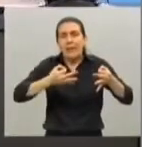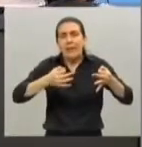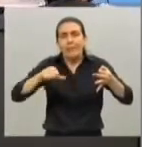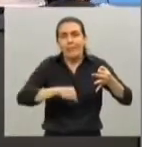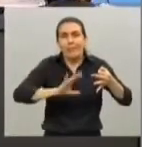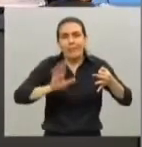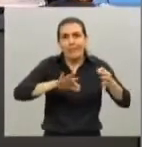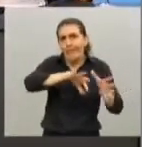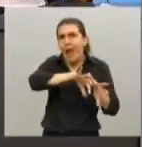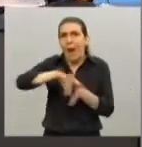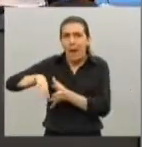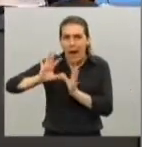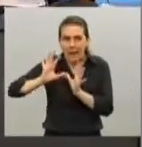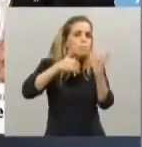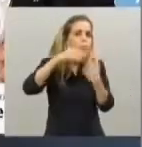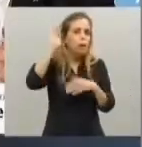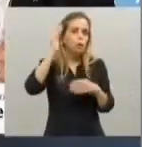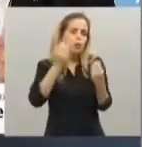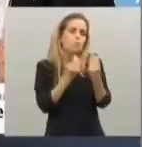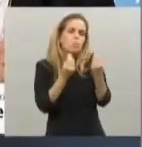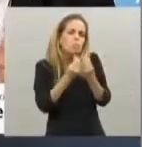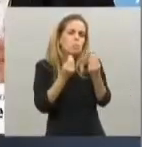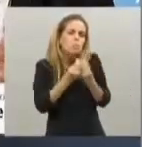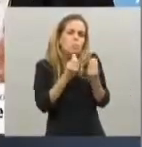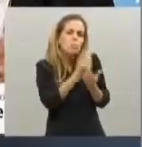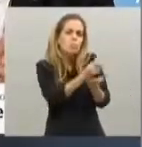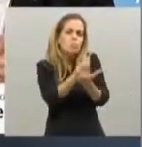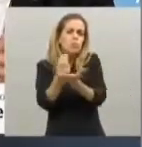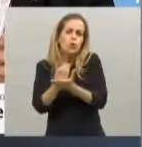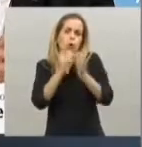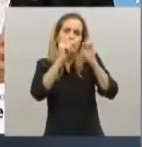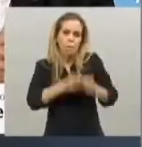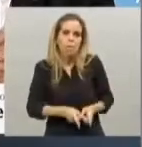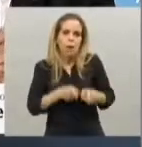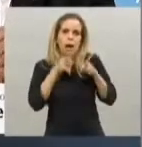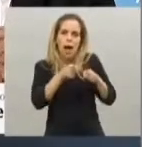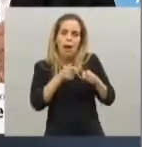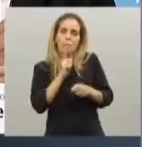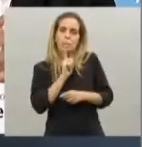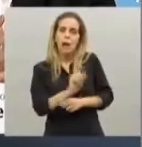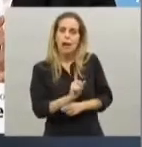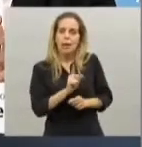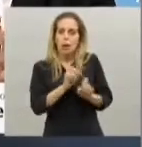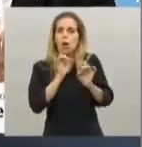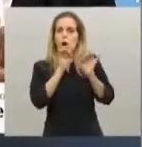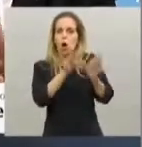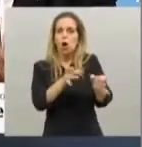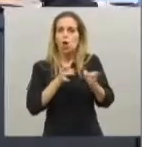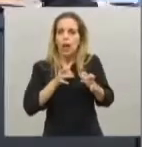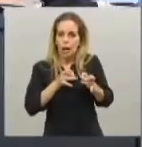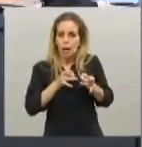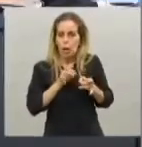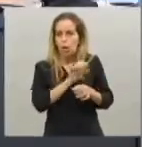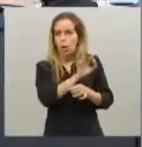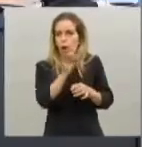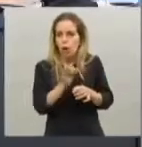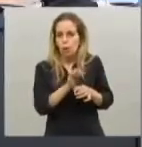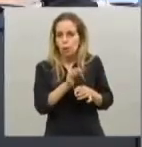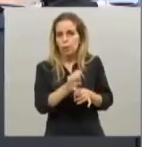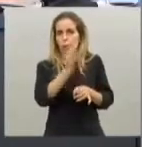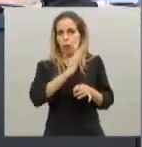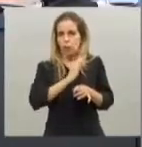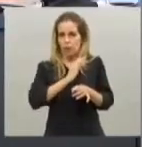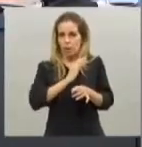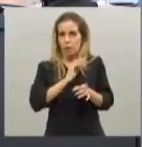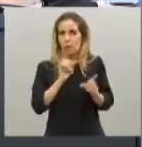a ver, son preocupantes, son números, a ver, son relativamente preocupantes si nos miramos, nos comparamos con otros países. Ahora,